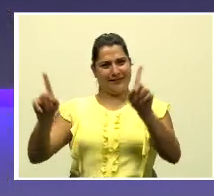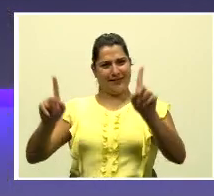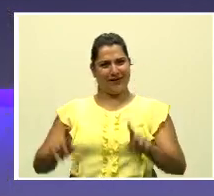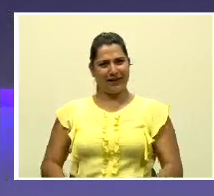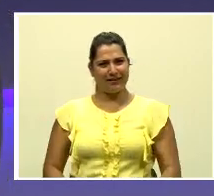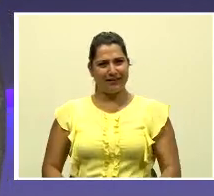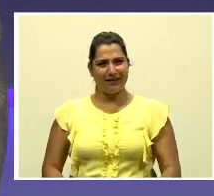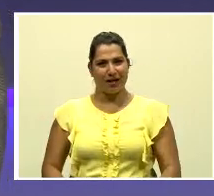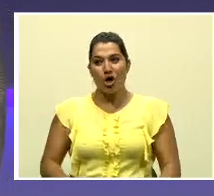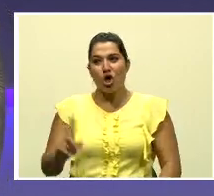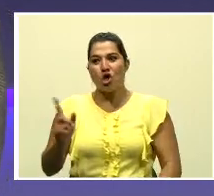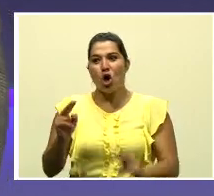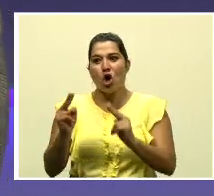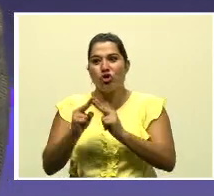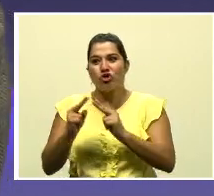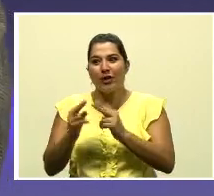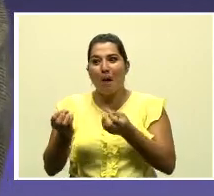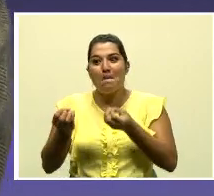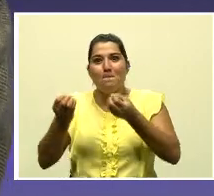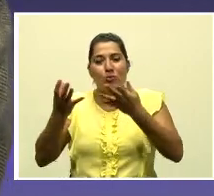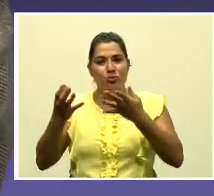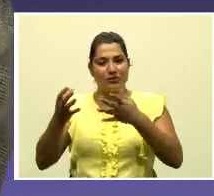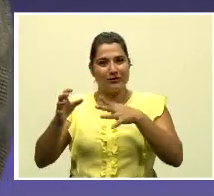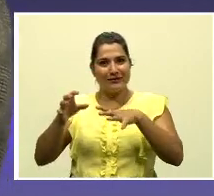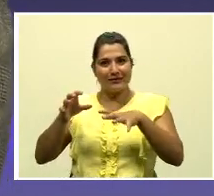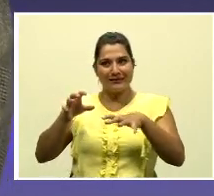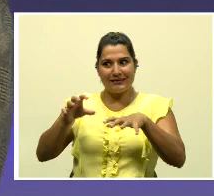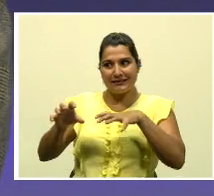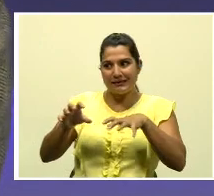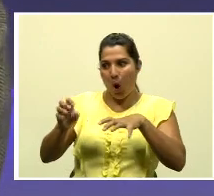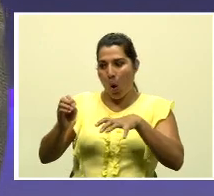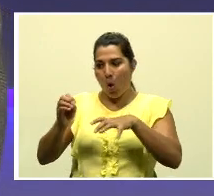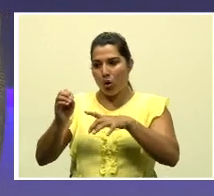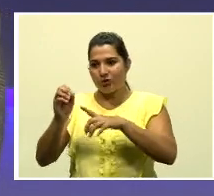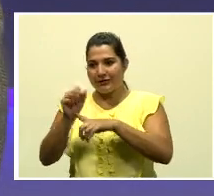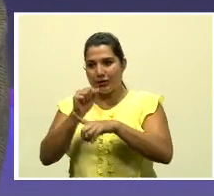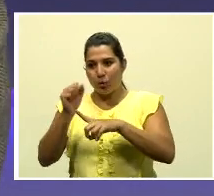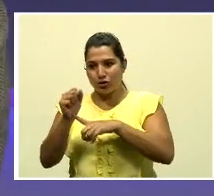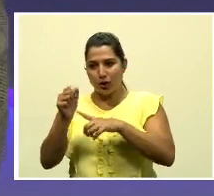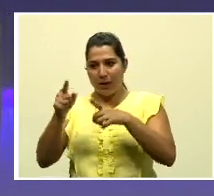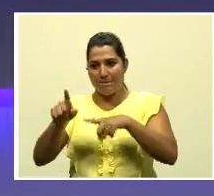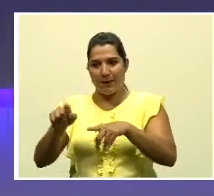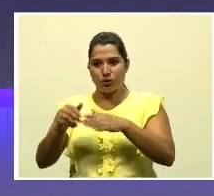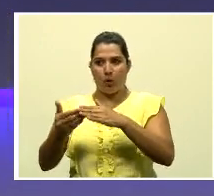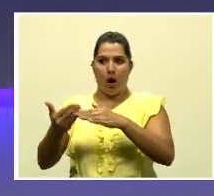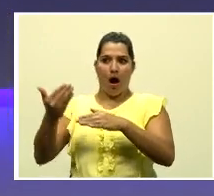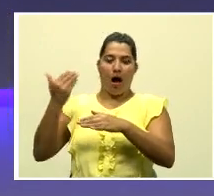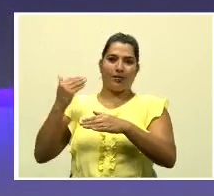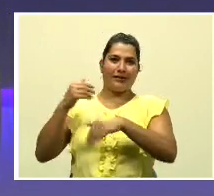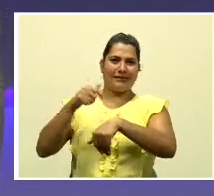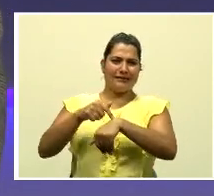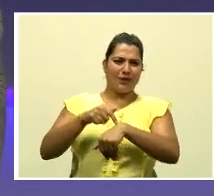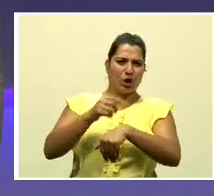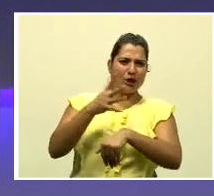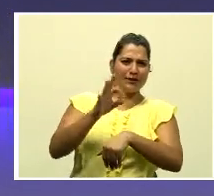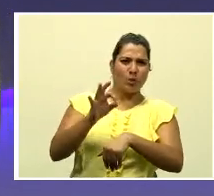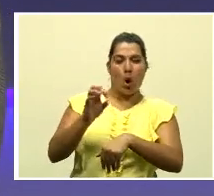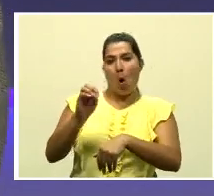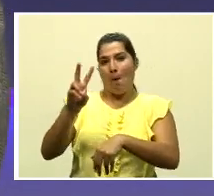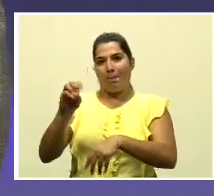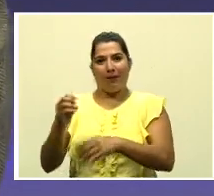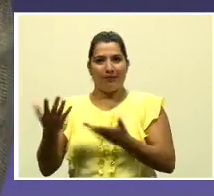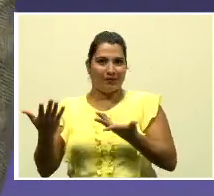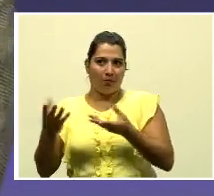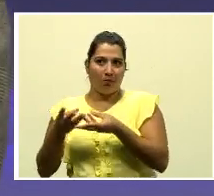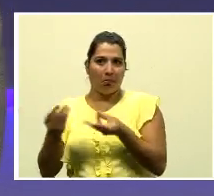grandes eventos de la historia que ocurrieron en el siglo XIX, en el siglo XX, ¿no? Imagínese usted todas esas